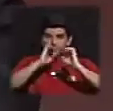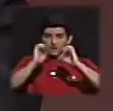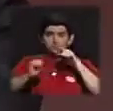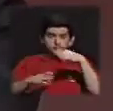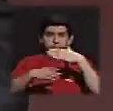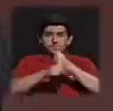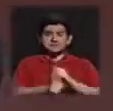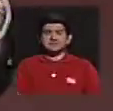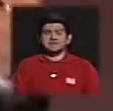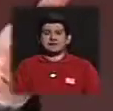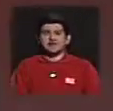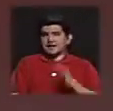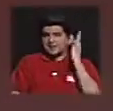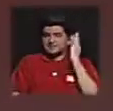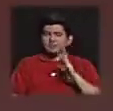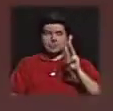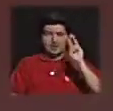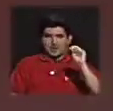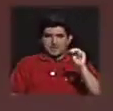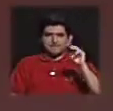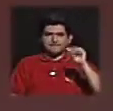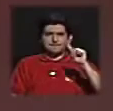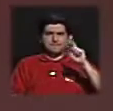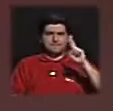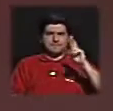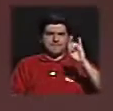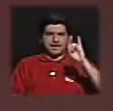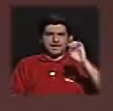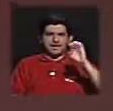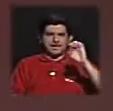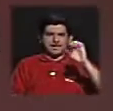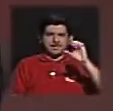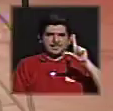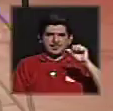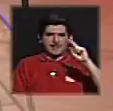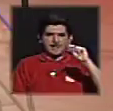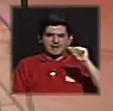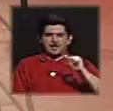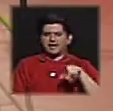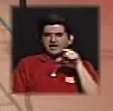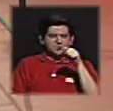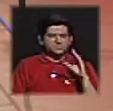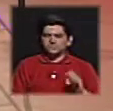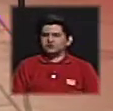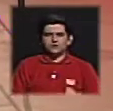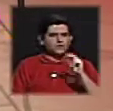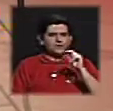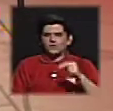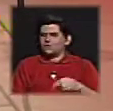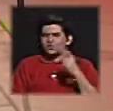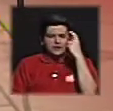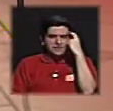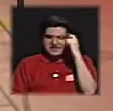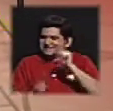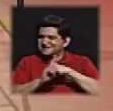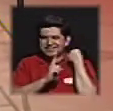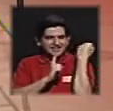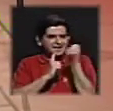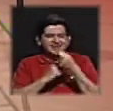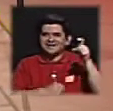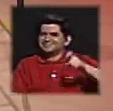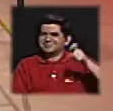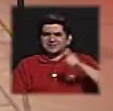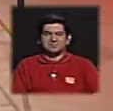le hacen a doña Mariliana, reconoce que fue el punto crítico, porque no previeron las condiciones que se